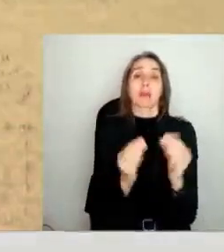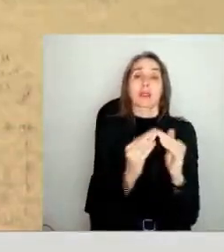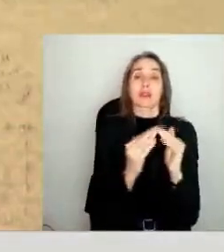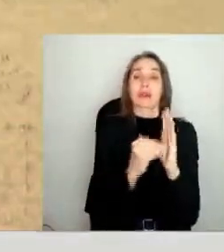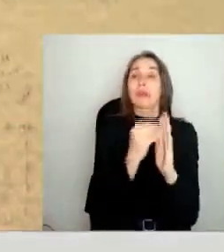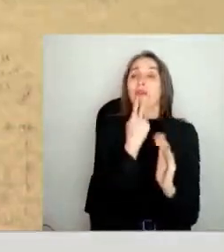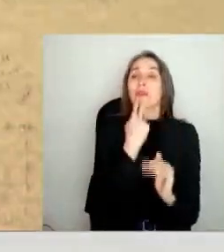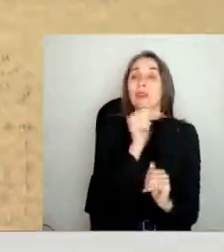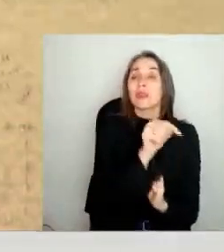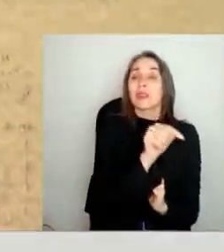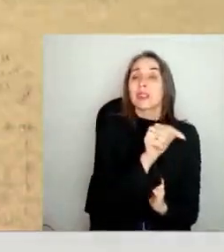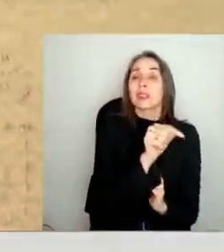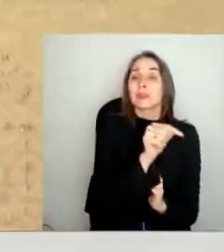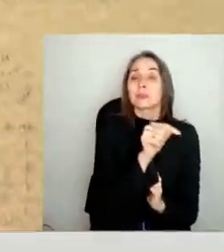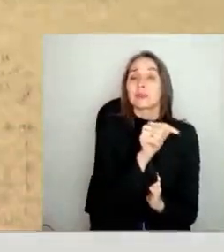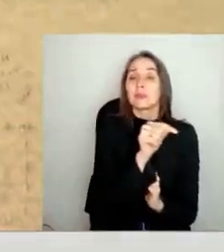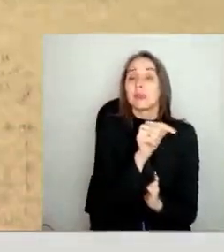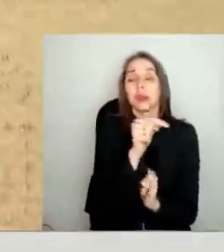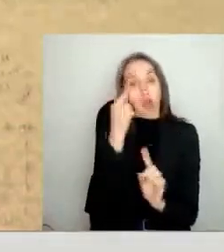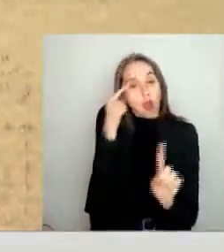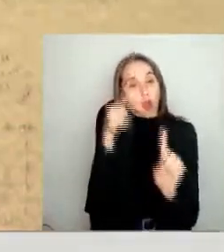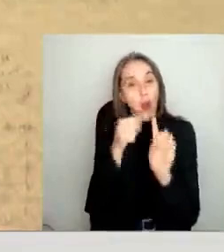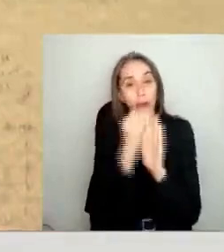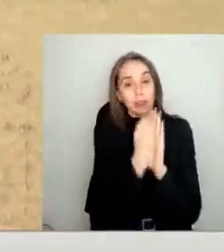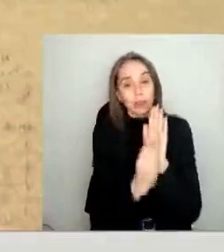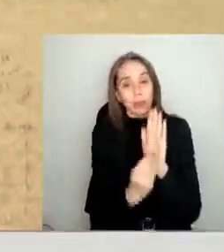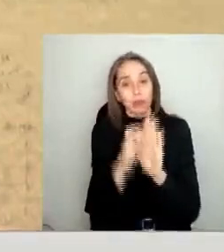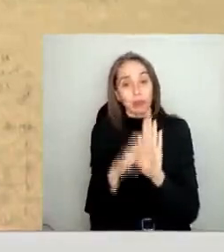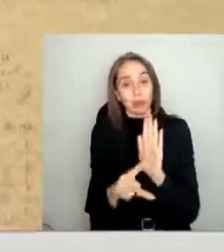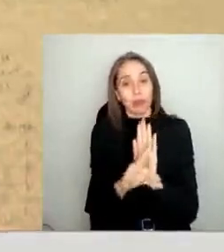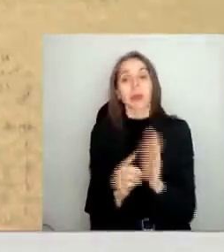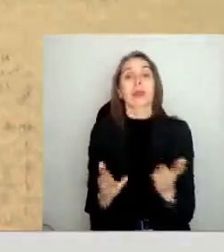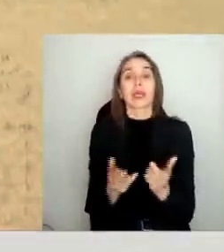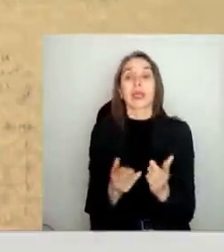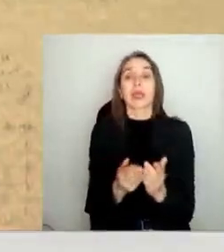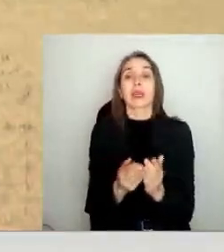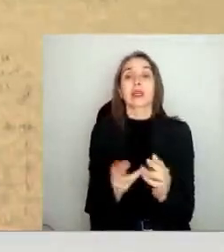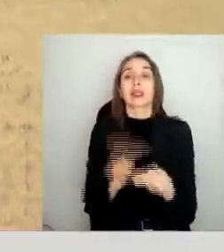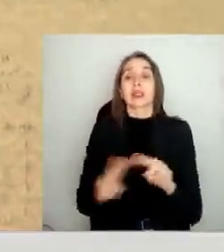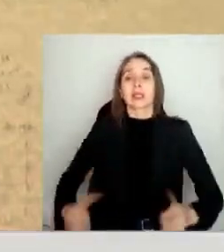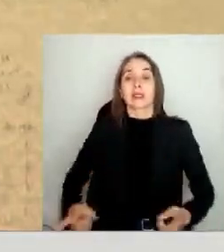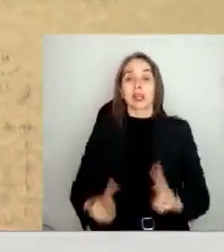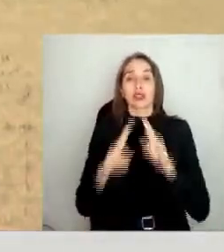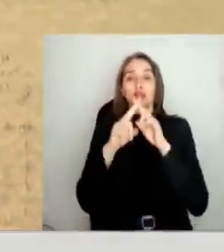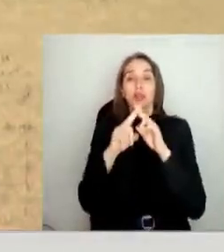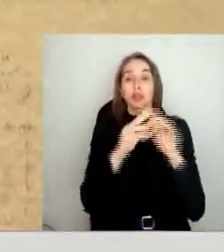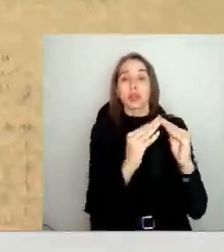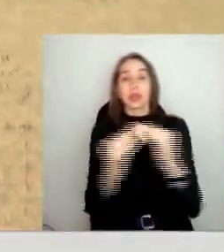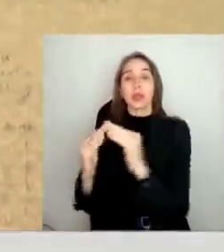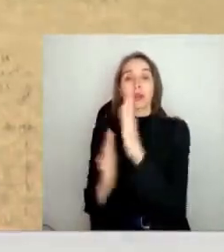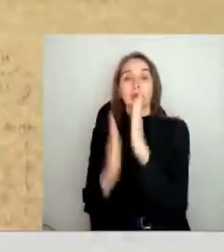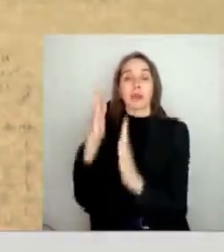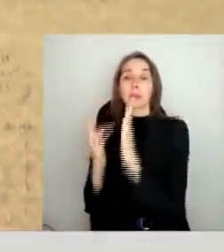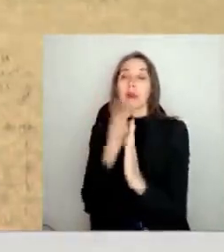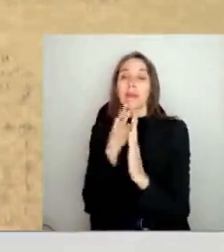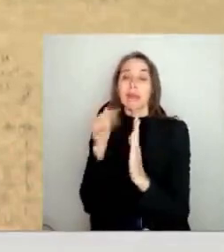eh el fin que buscas efectivamente tiene que ver con el desarrollo de viviendas y principalmente